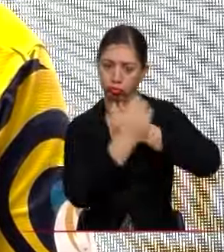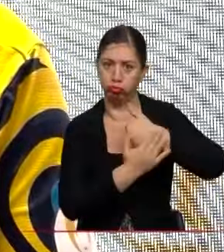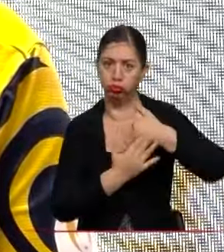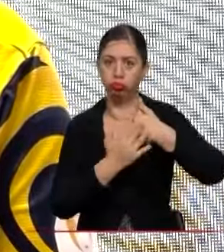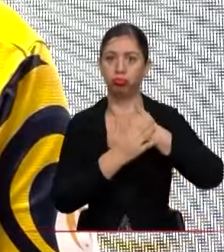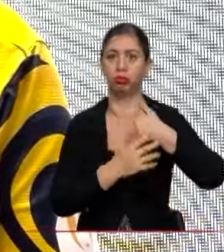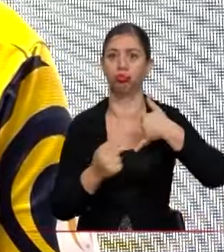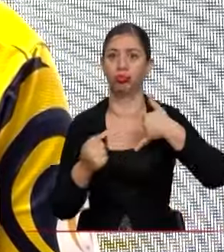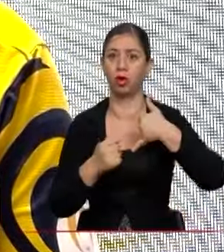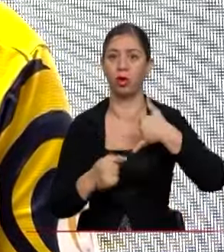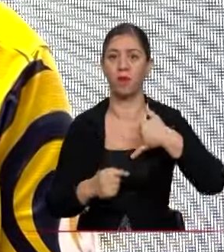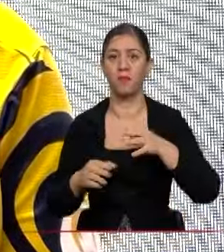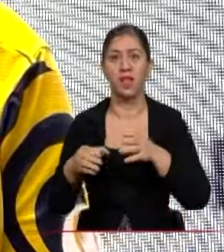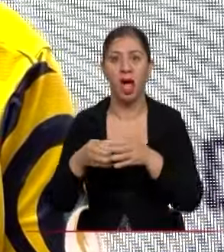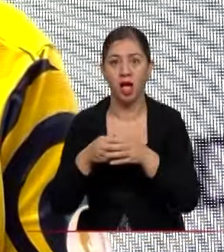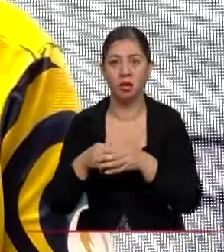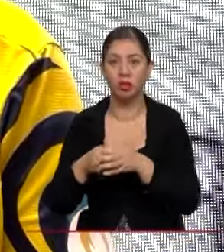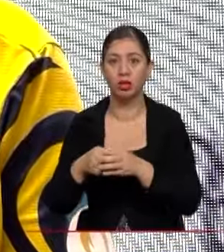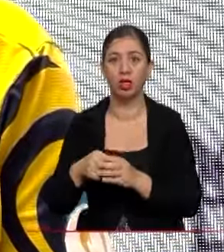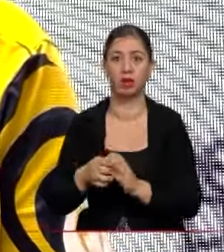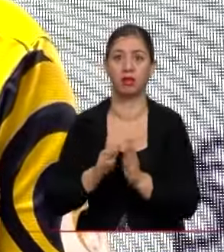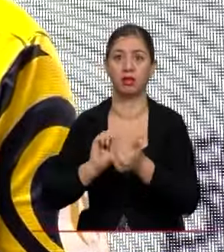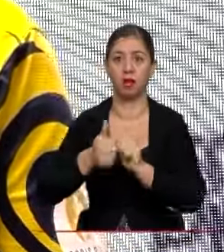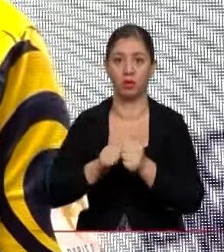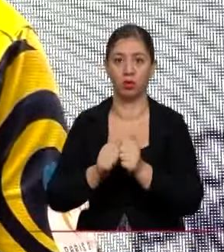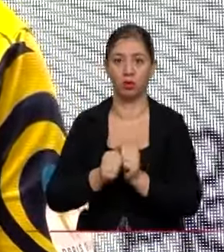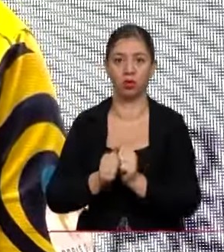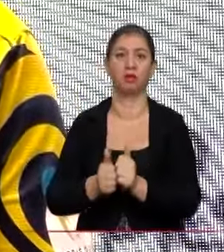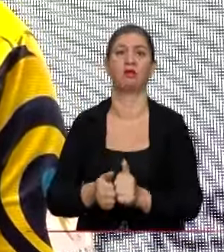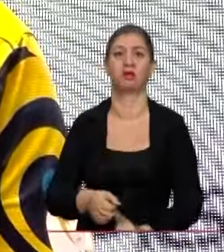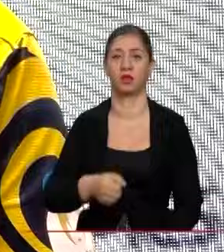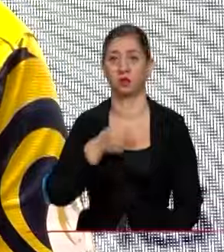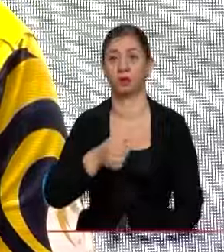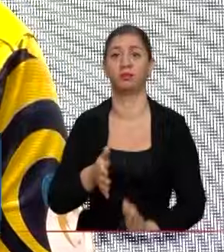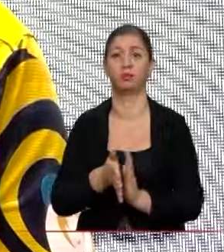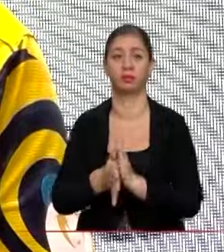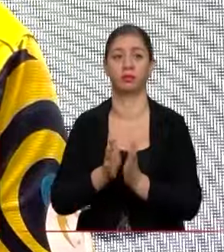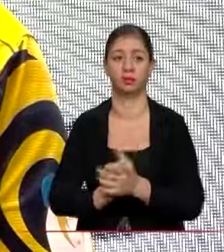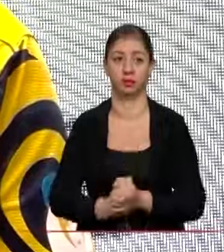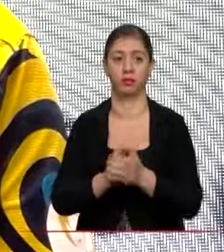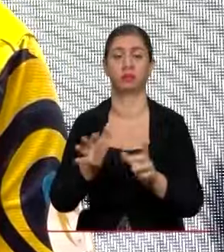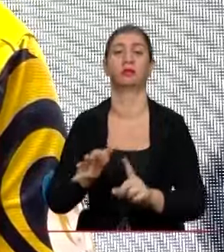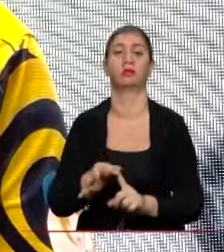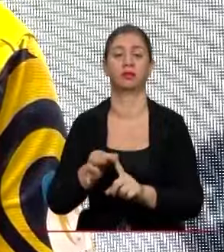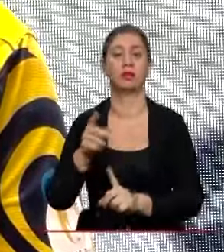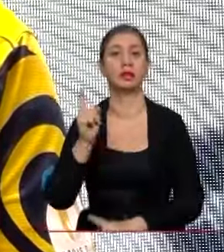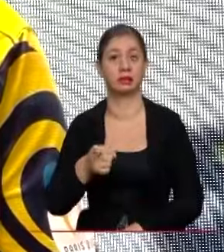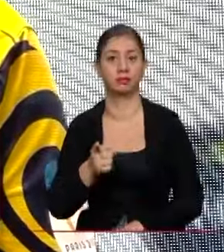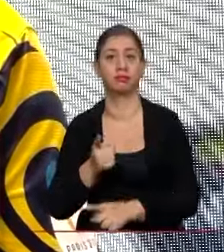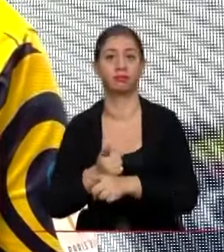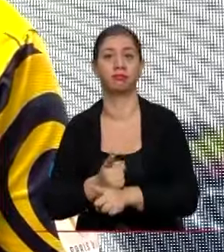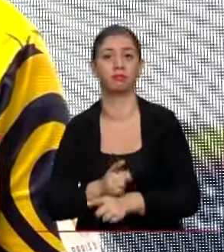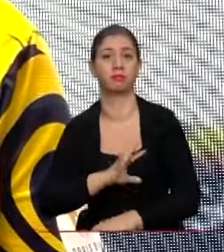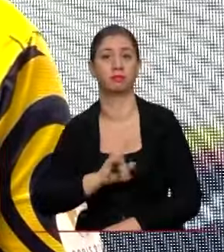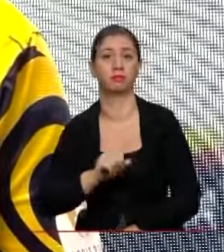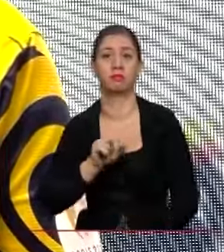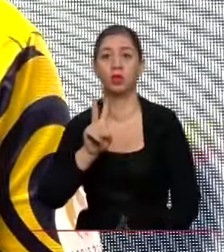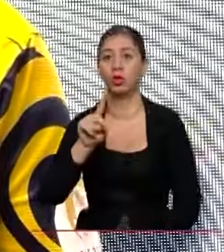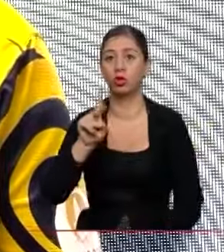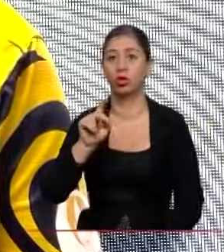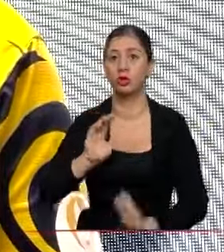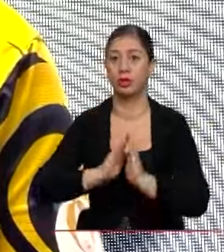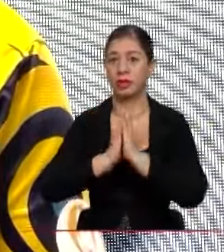ver con la Asociación Colombiana de Redactores Deportivos, Faiber. Jaime, un saludo muy especial. Sí, efectivamente vamos a estar en Cali el día 12